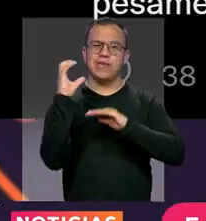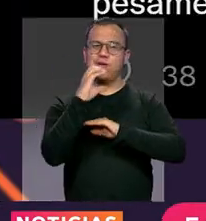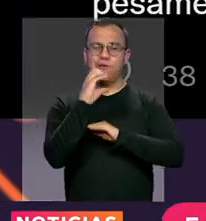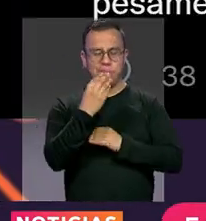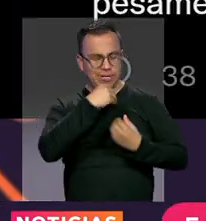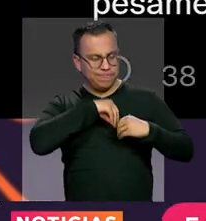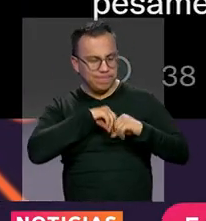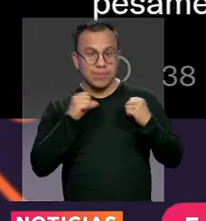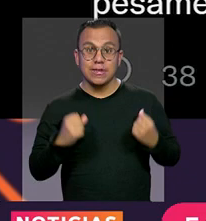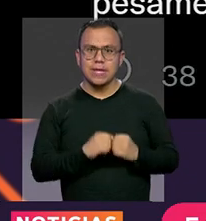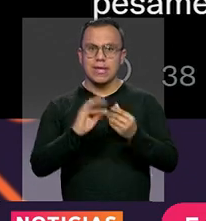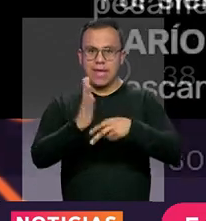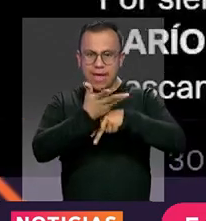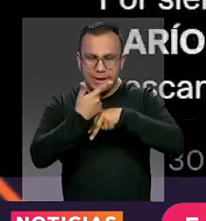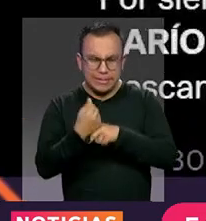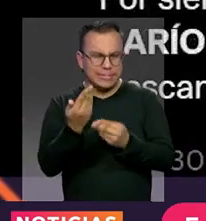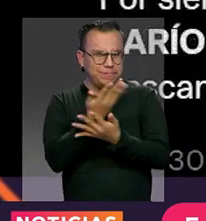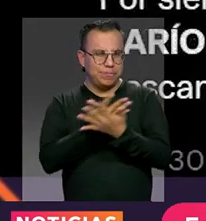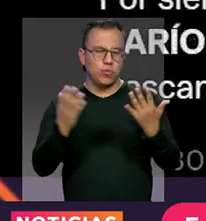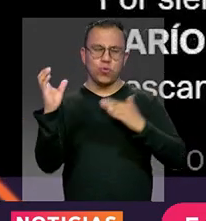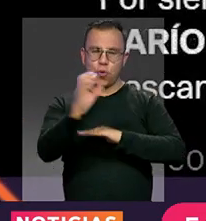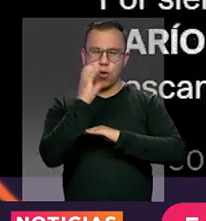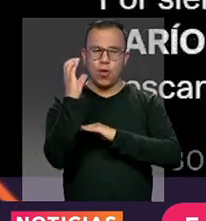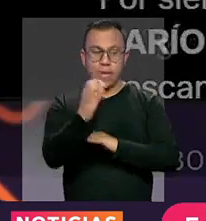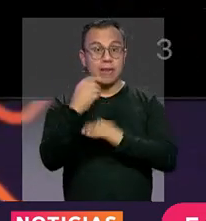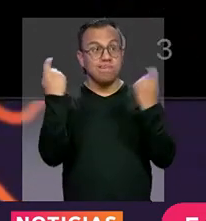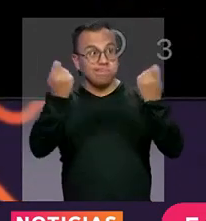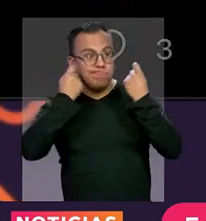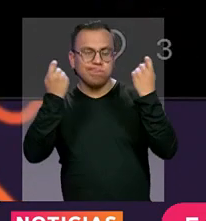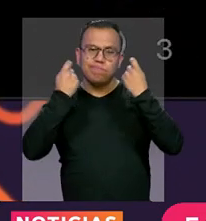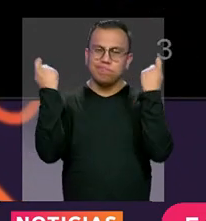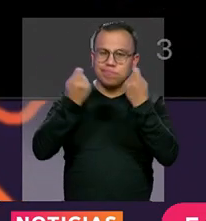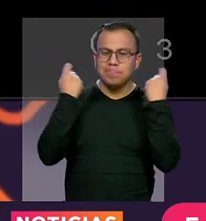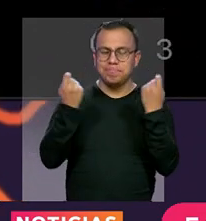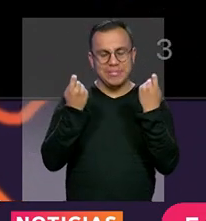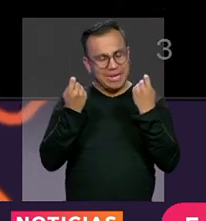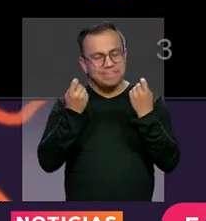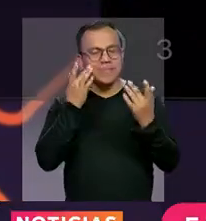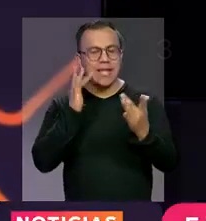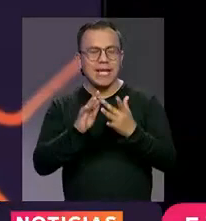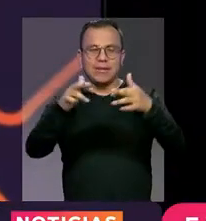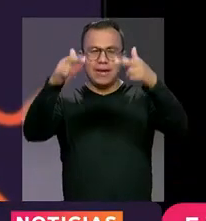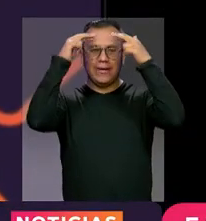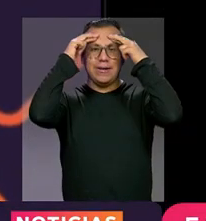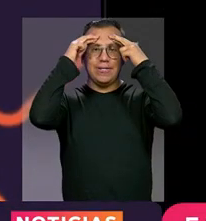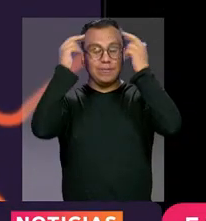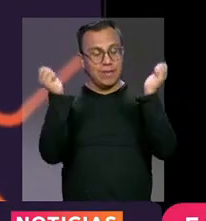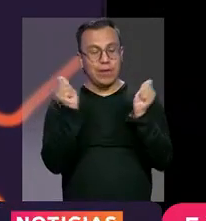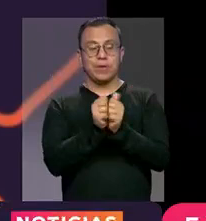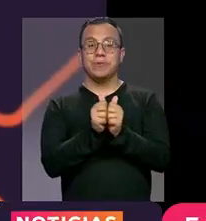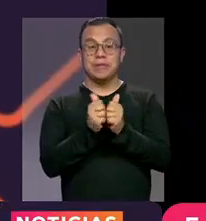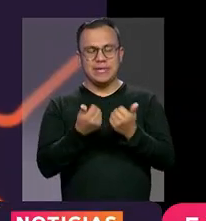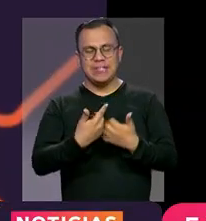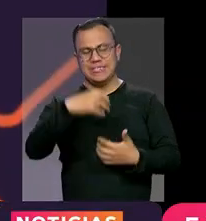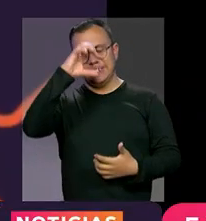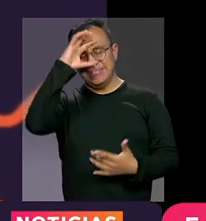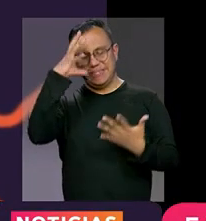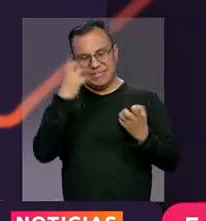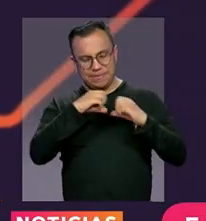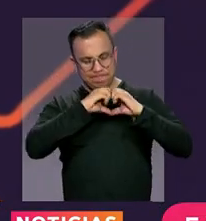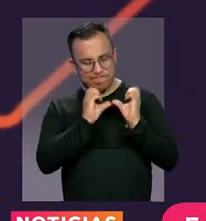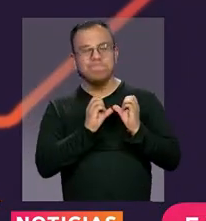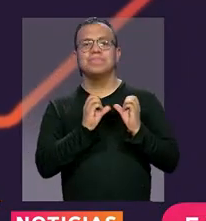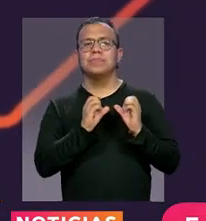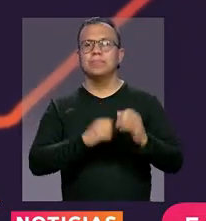colombianos. Artistas, celebridades y miles de colombianos han compartido en sus redes sociales mensajes para el rey, con el que acompañaron sus penas con su